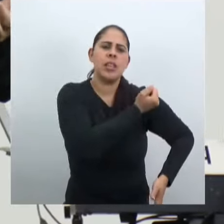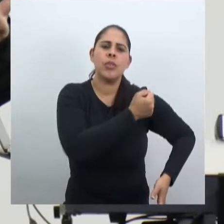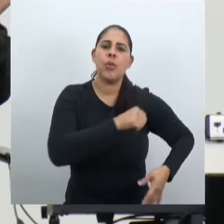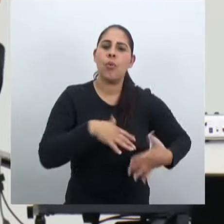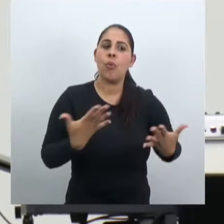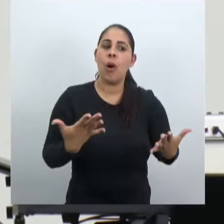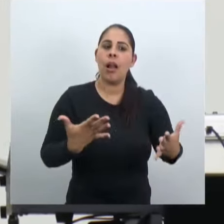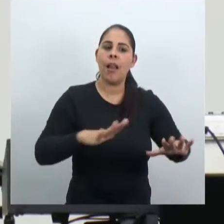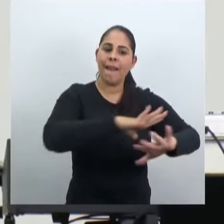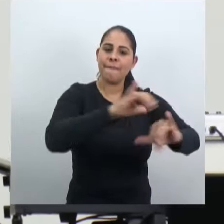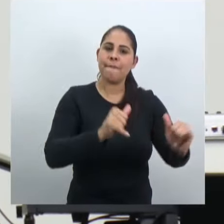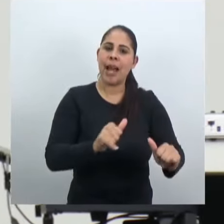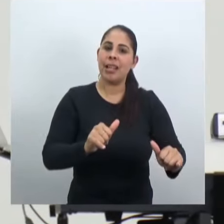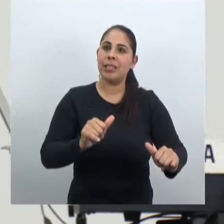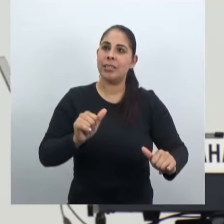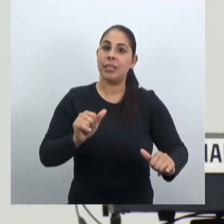Dios funciona.